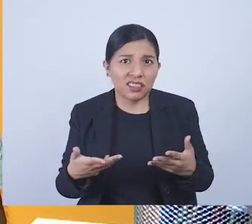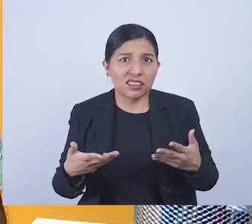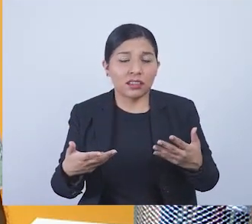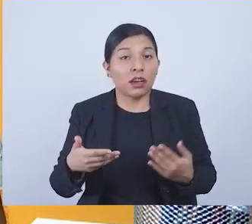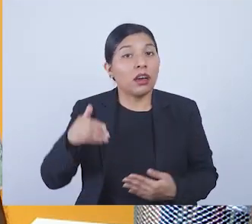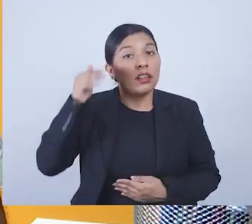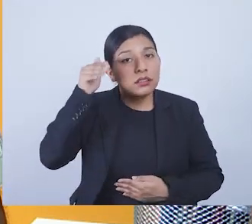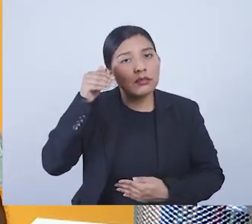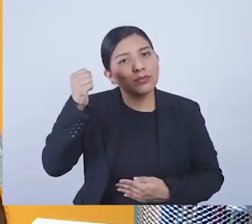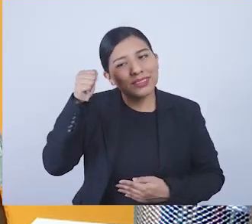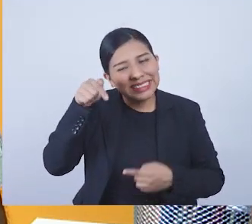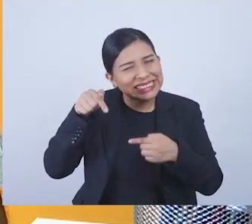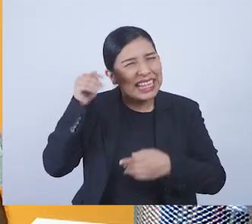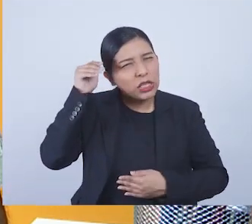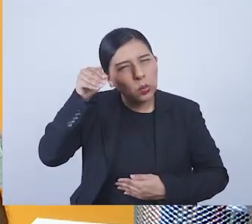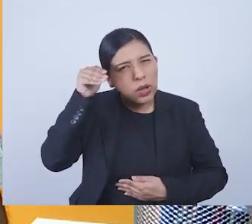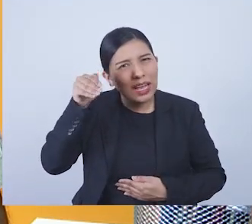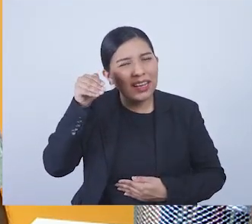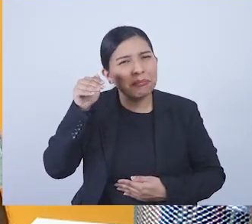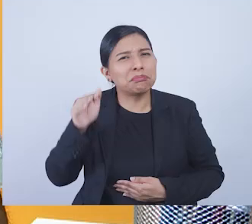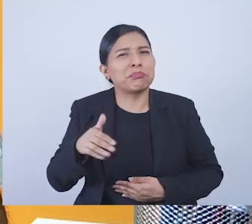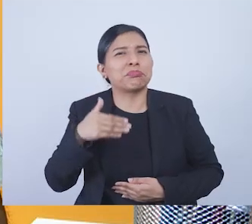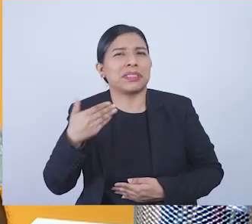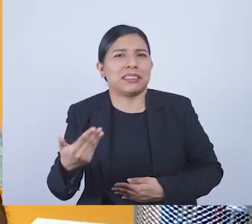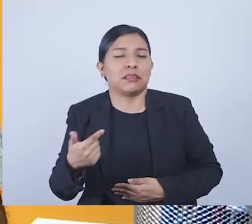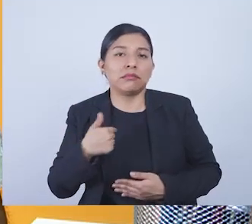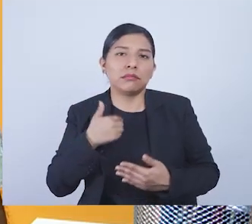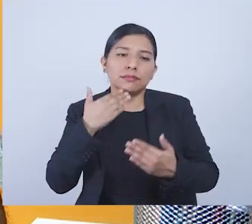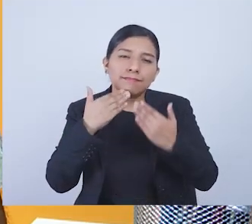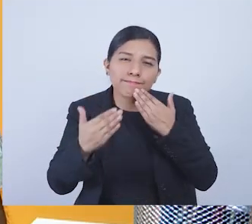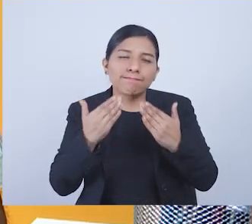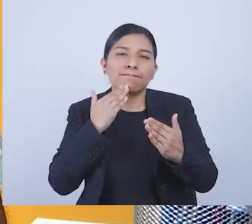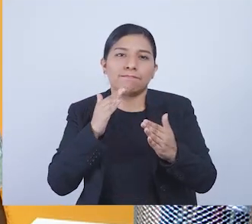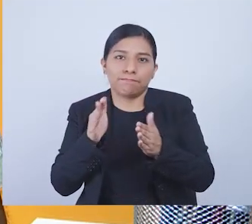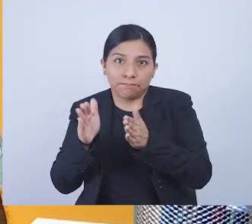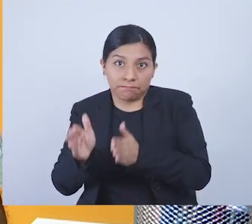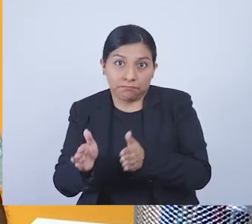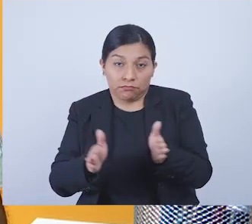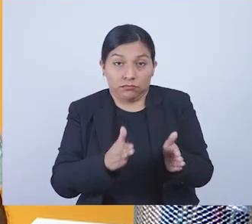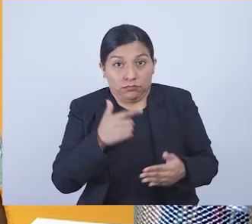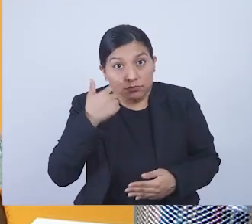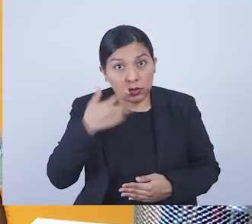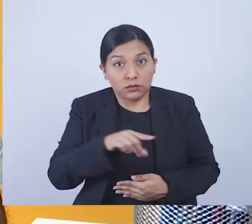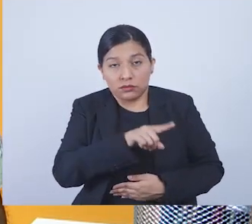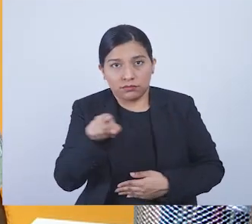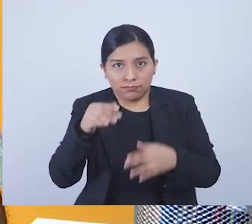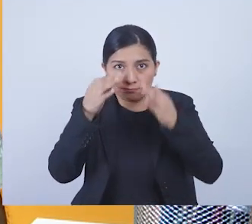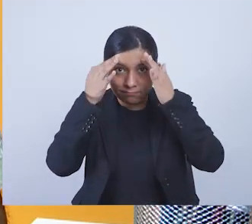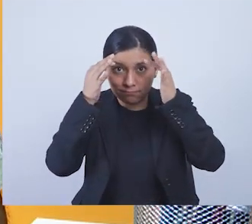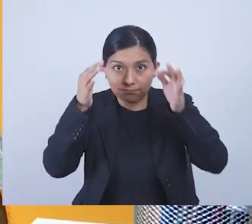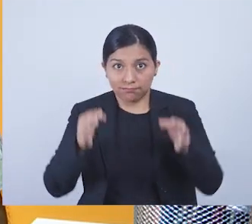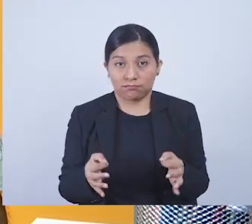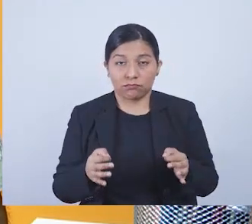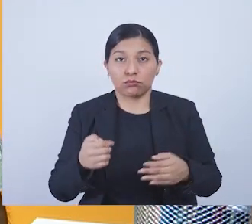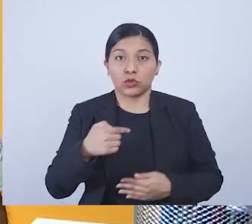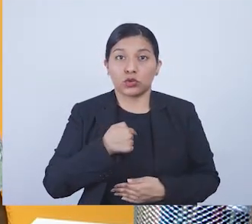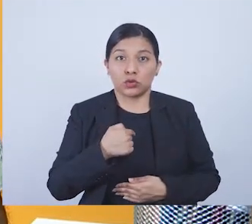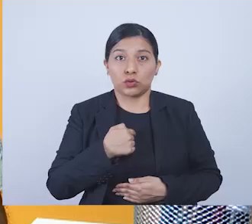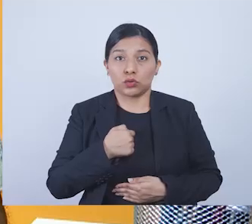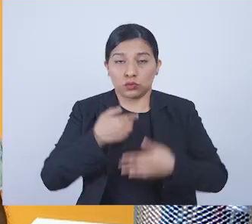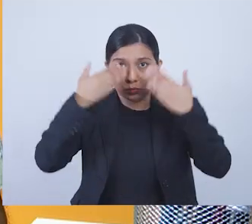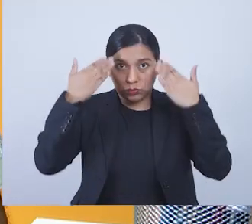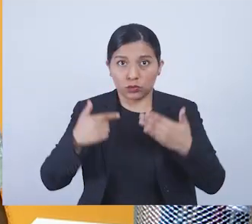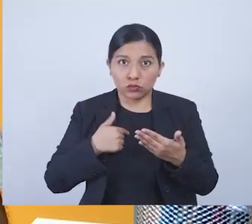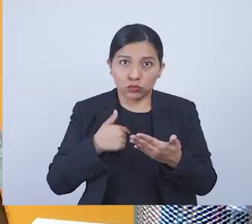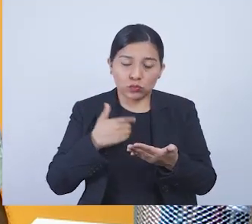la decisión por lo que se decide. Si decidimos al culminar nuestra situación de